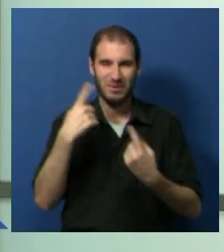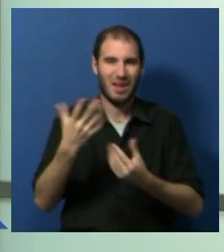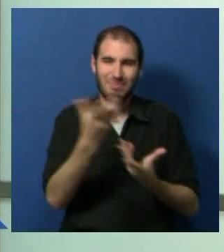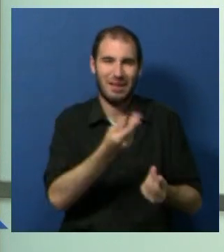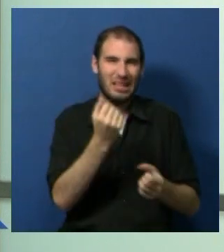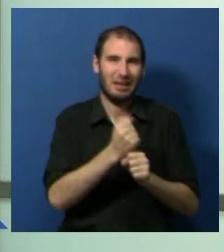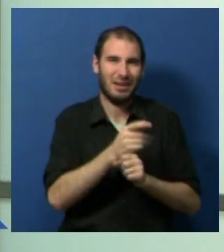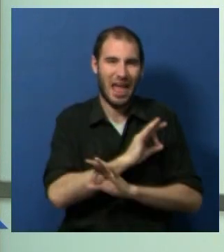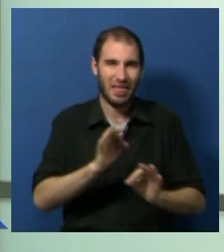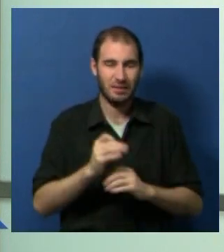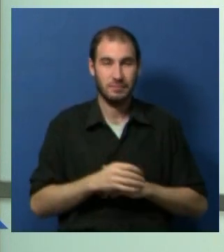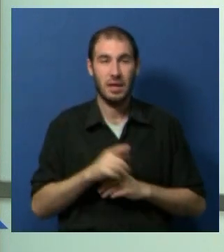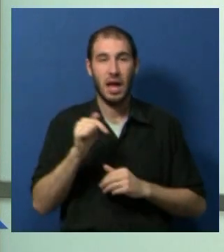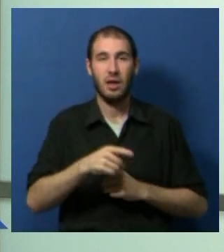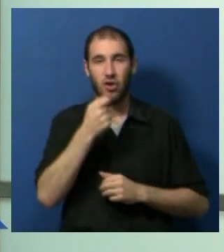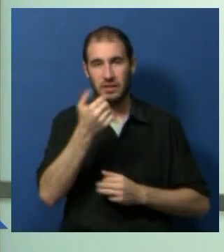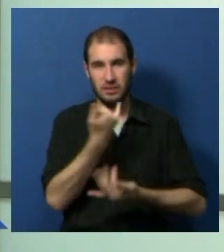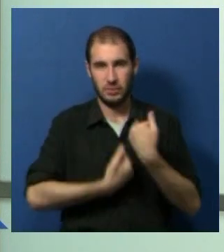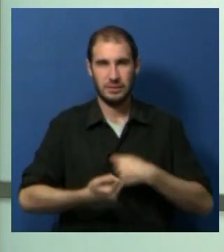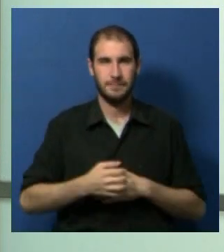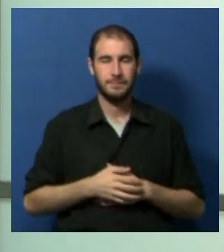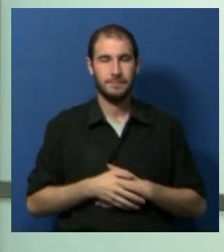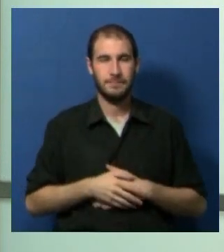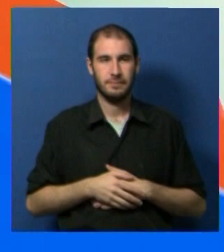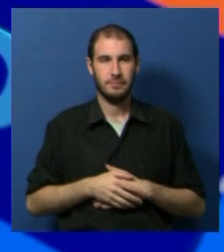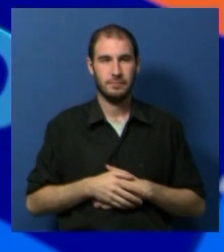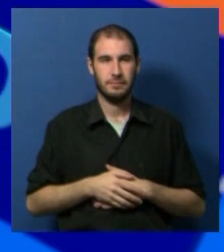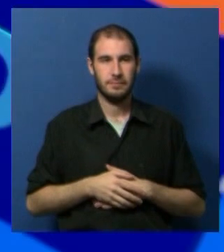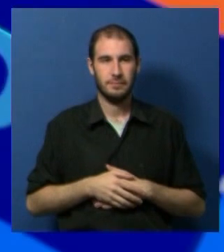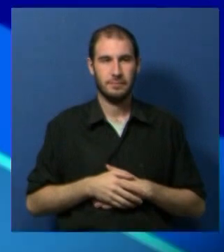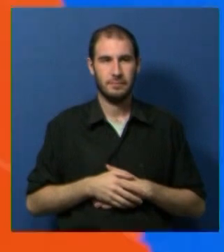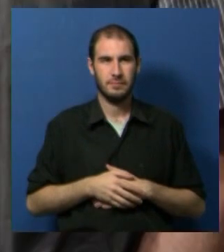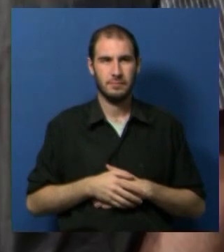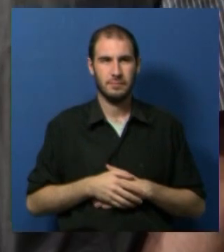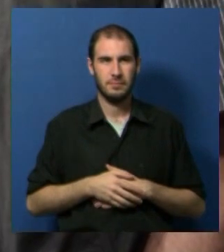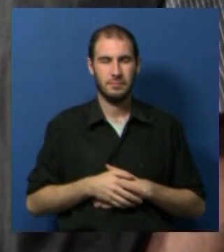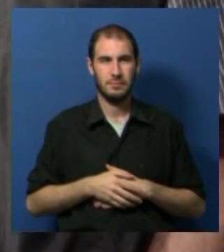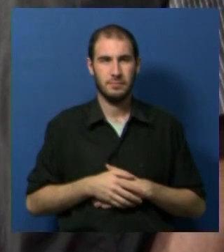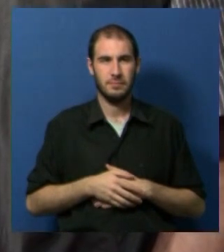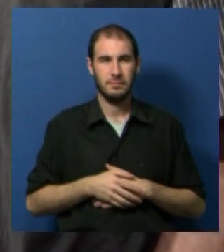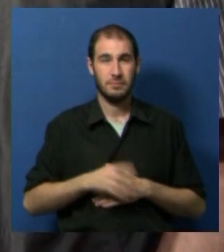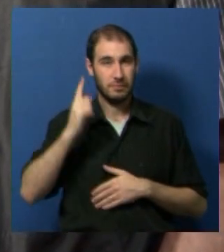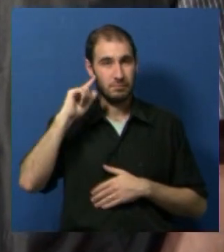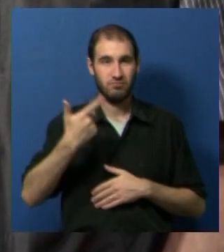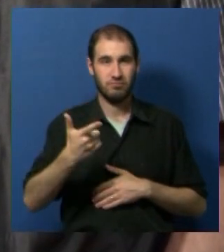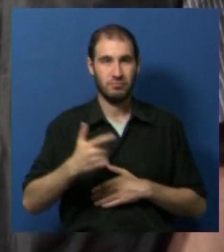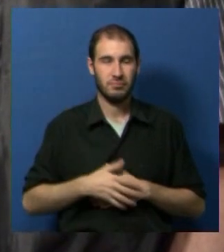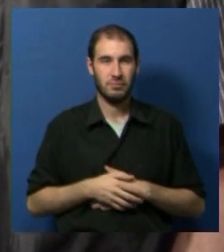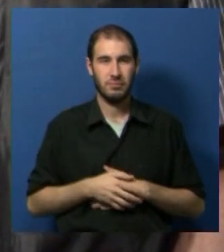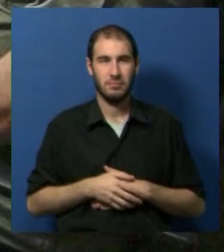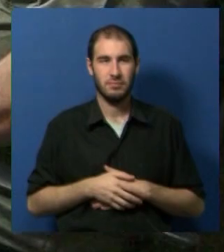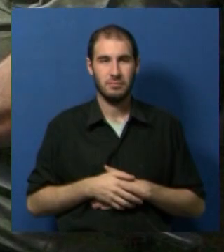los trabajadores. Compartimos la conferencia de prensa. Tampoco es... Yo respeto, compañeros sindicalistas, su